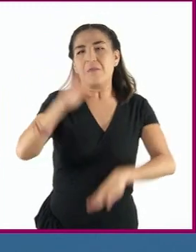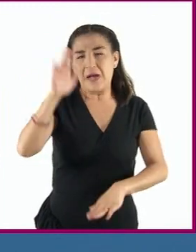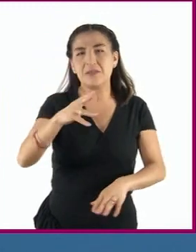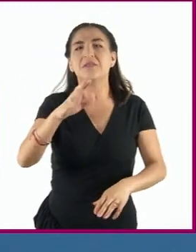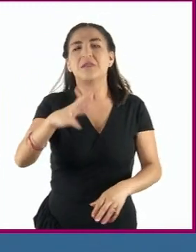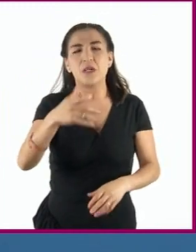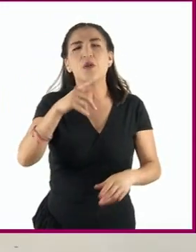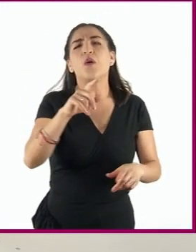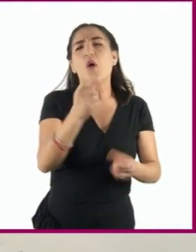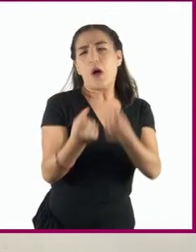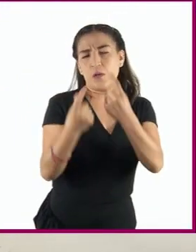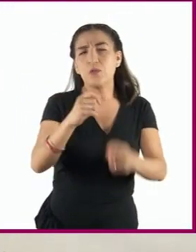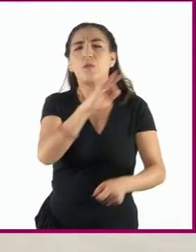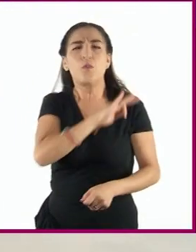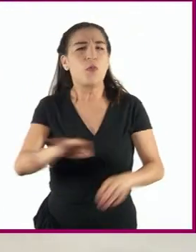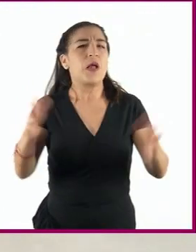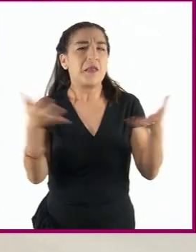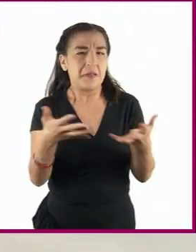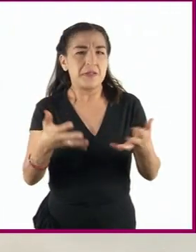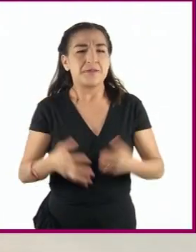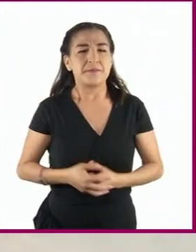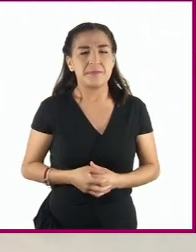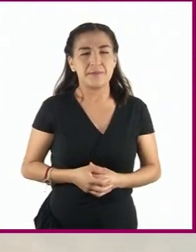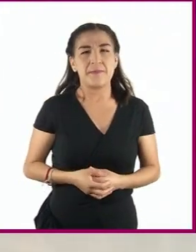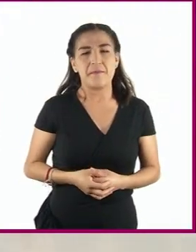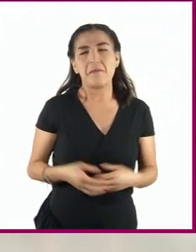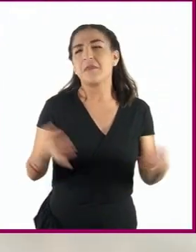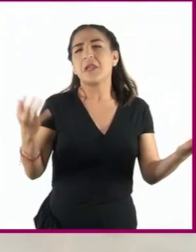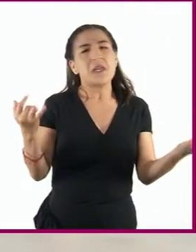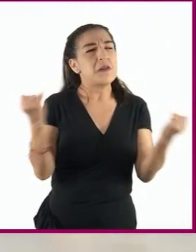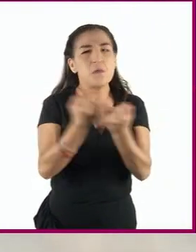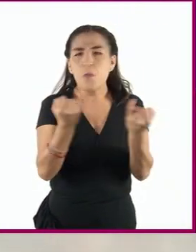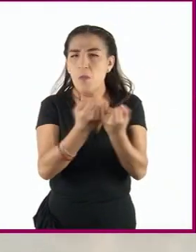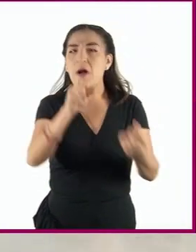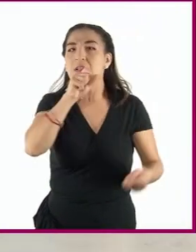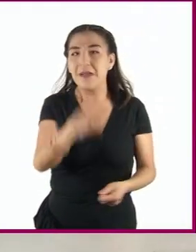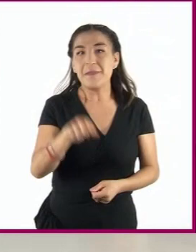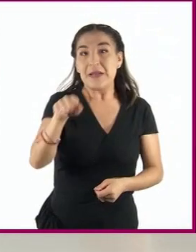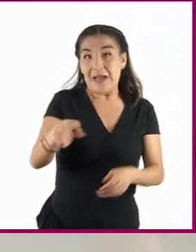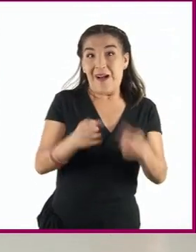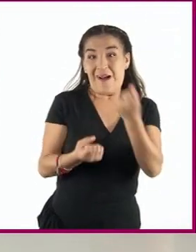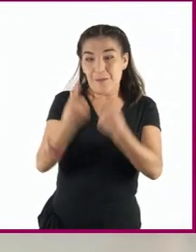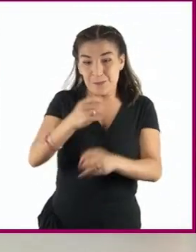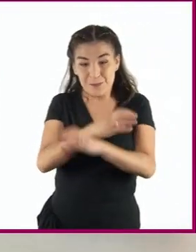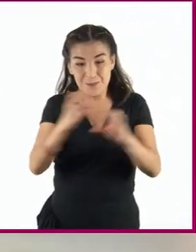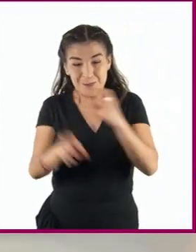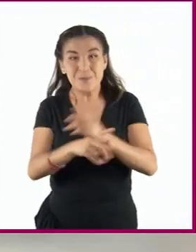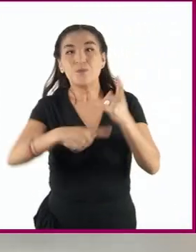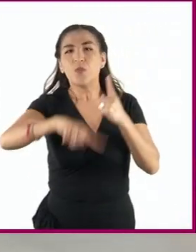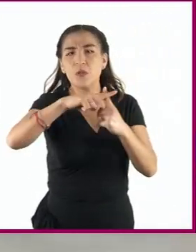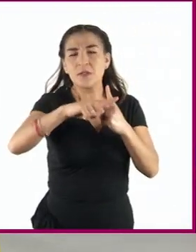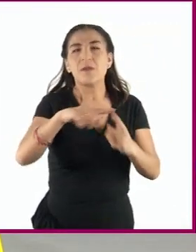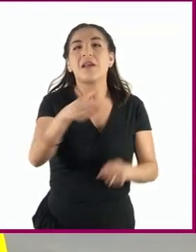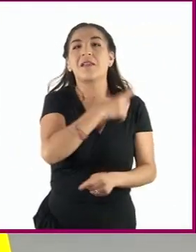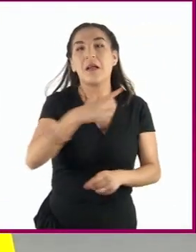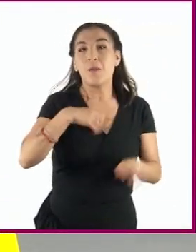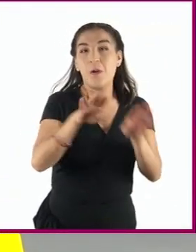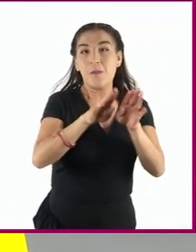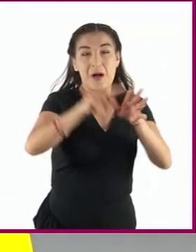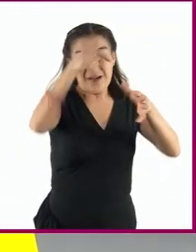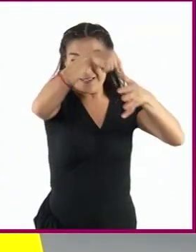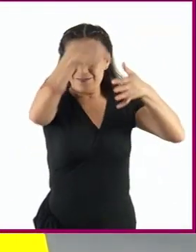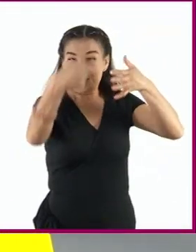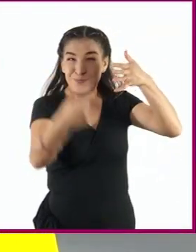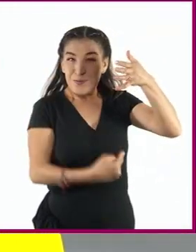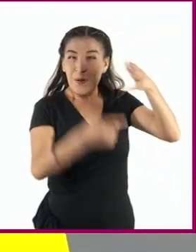pueden desarrollarlas. Por supuesto que estas cualidades no necesariamente deben seguir un orden jerárquico,